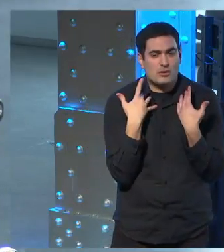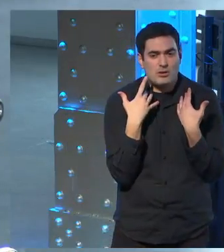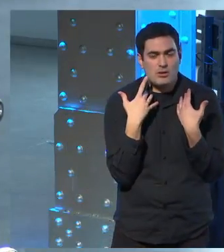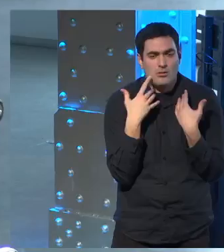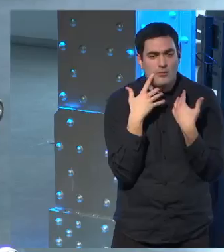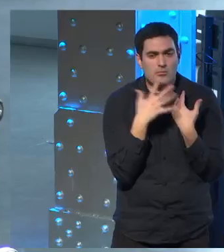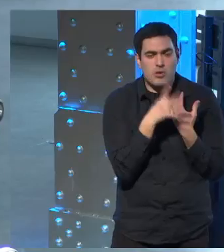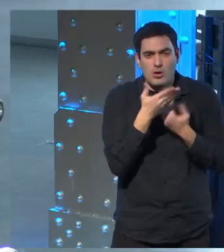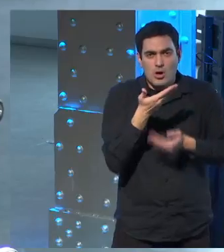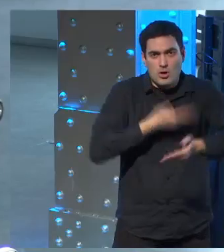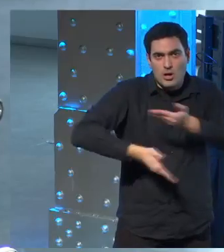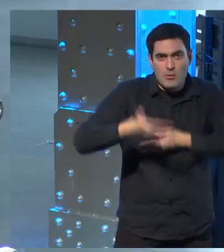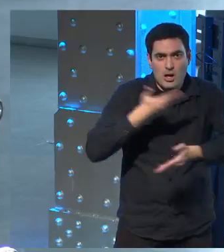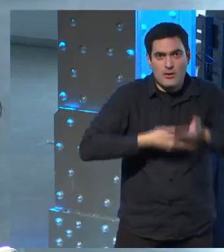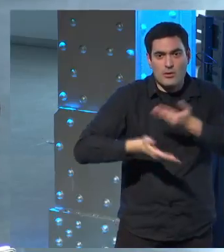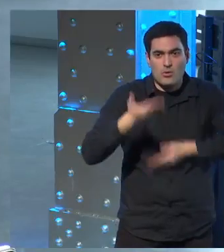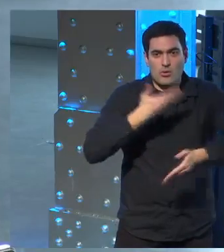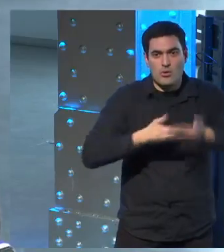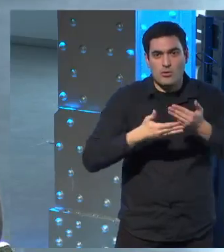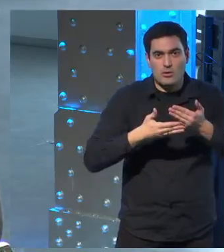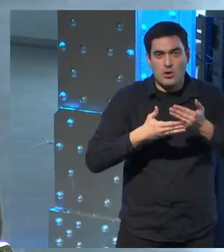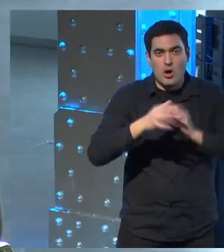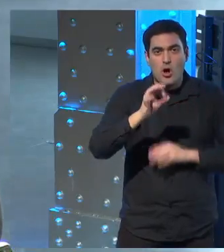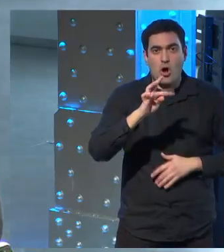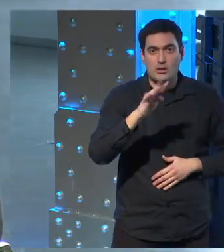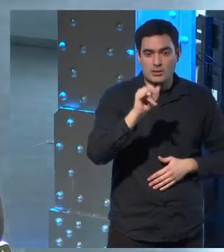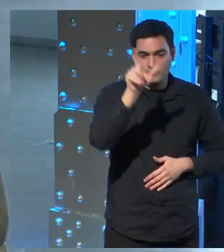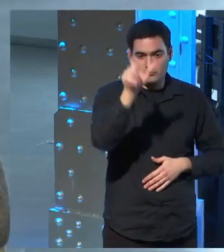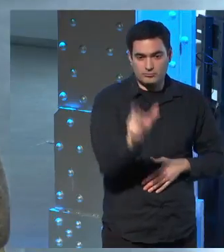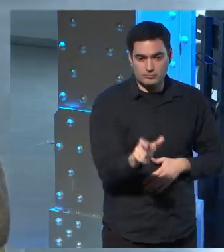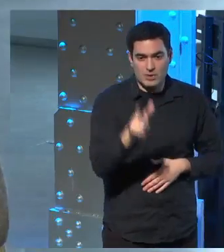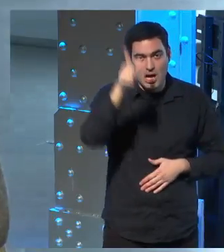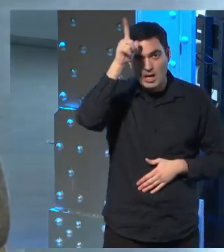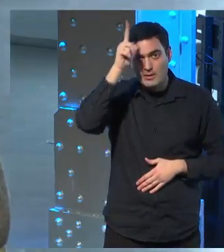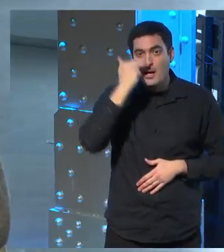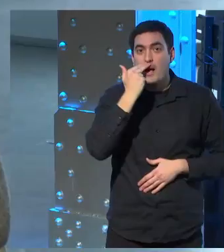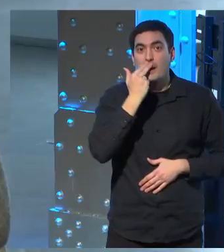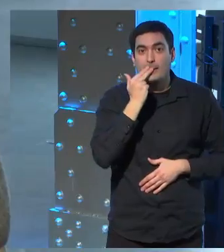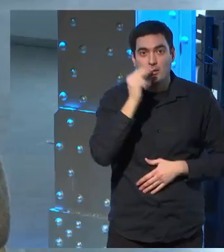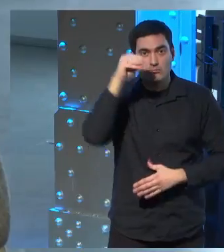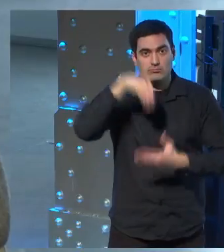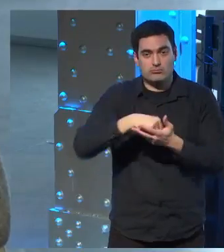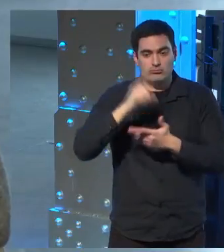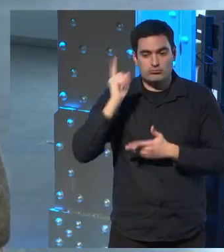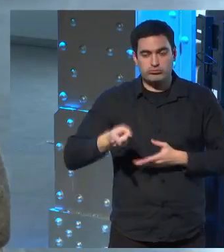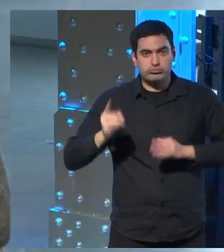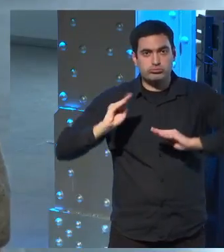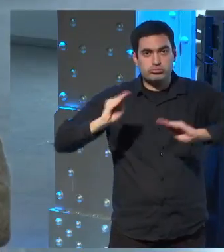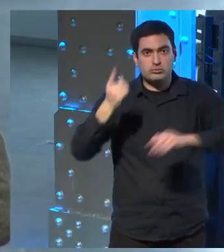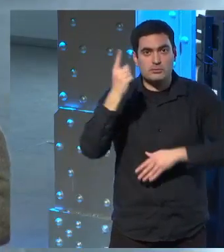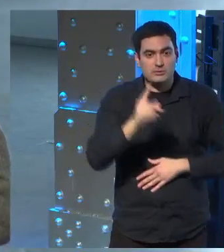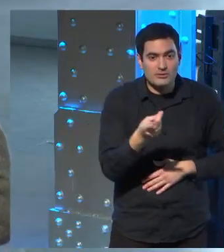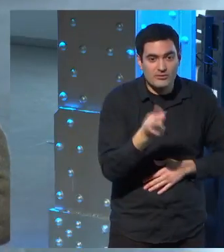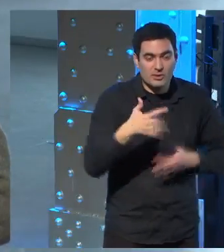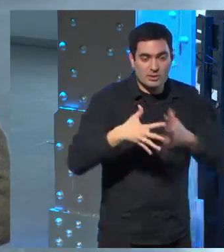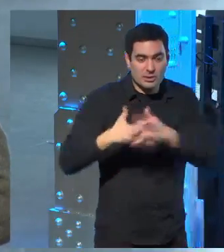la colaboración entre la Hungría del almirante Horthy y la Alemania de Hitler, ¿no? Y se